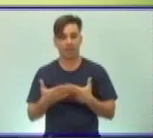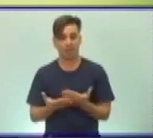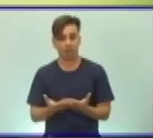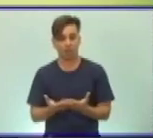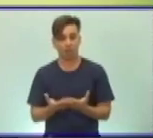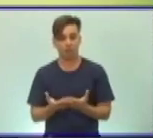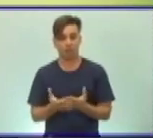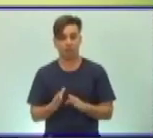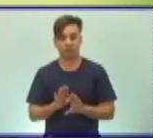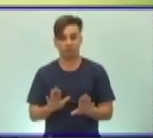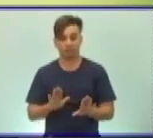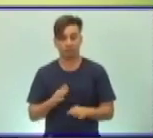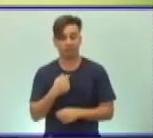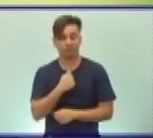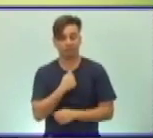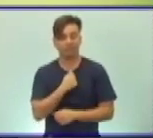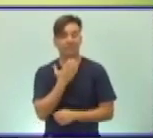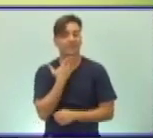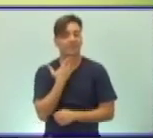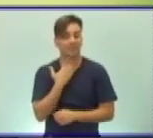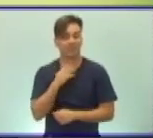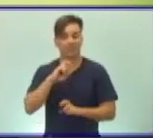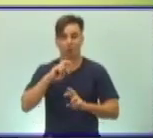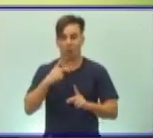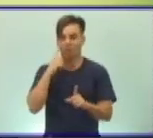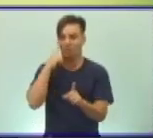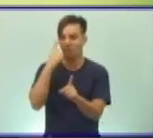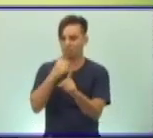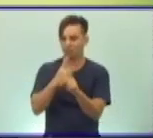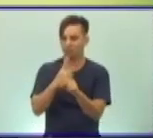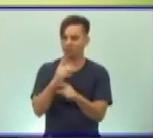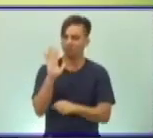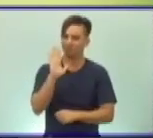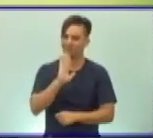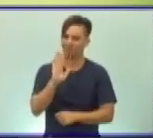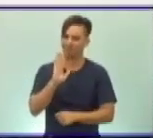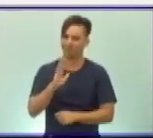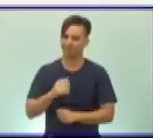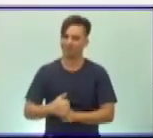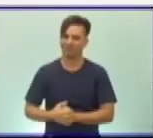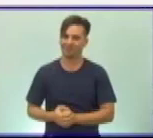esperando poder encontrarnos en el próximo encuentro, me despido de ustedes.